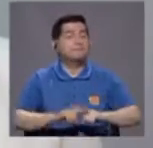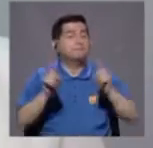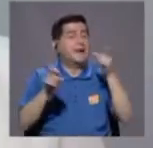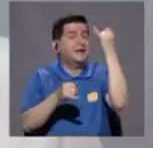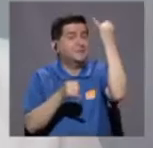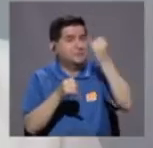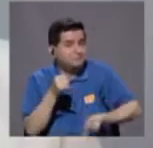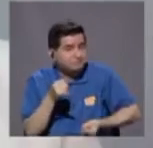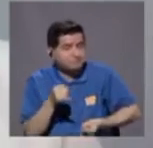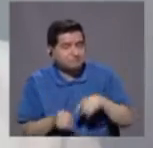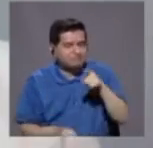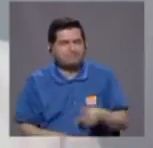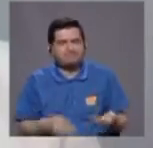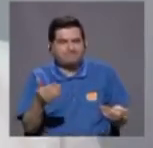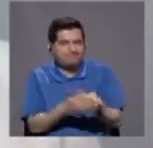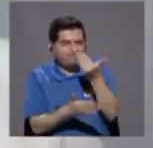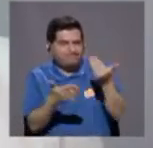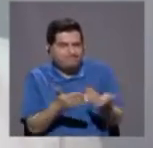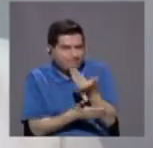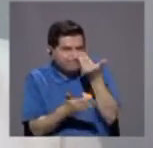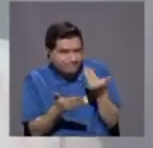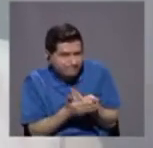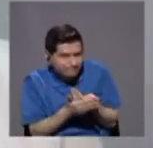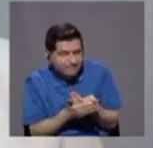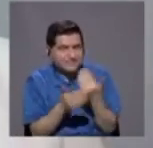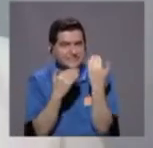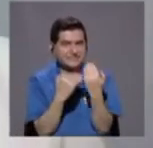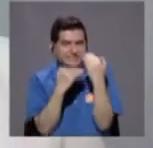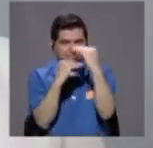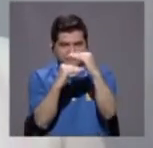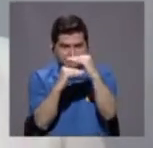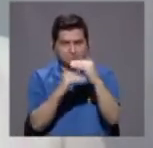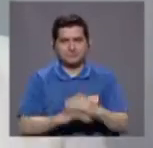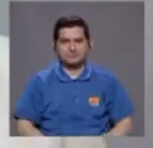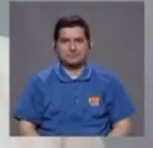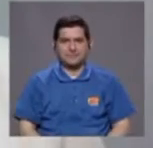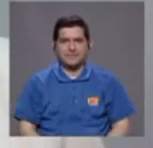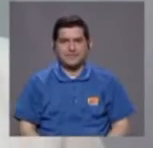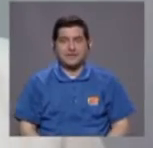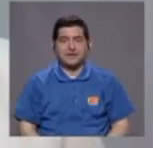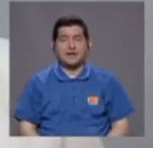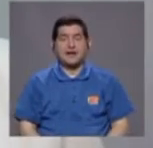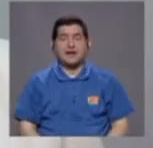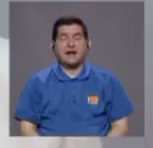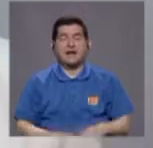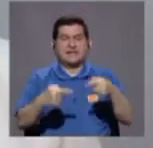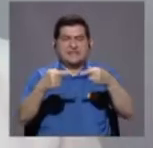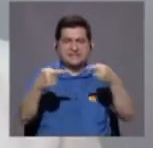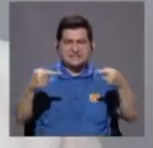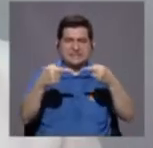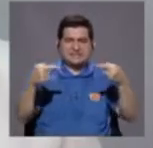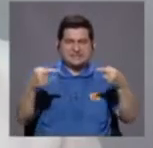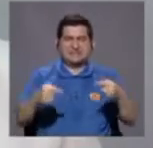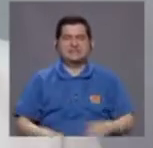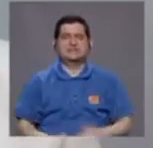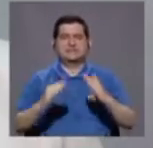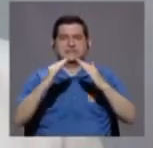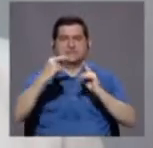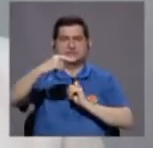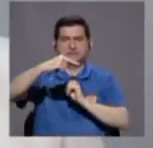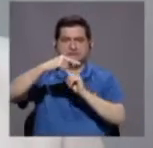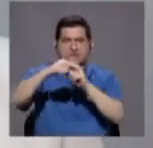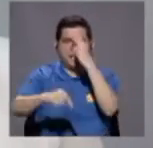final, digamos, esa modernización es limitada por la gran oposición que hace la Iglesia